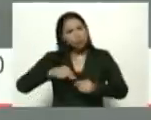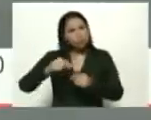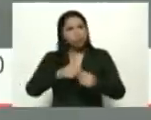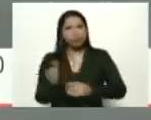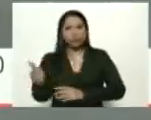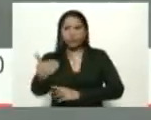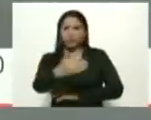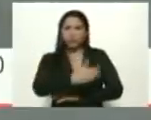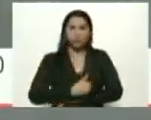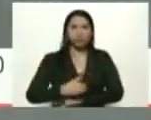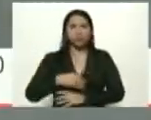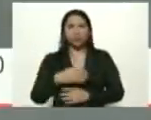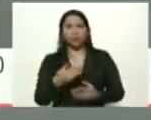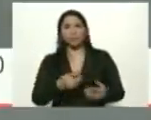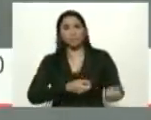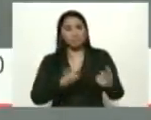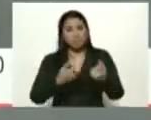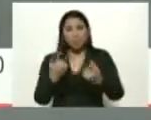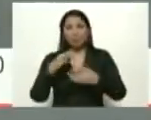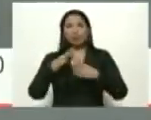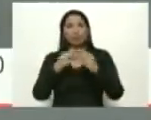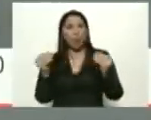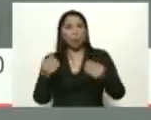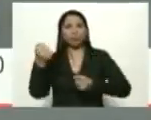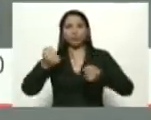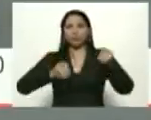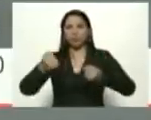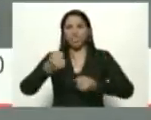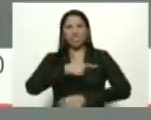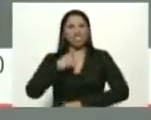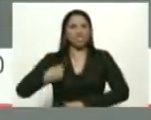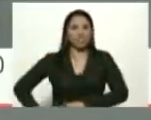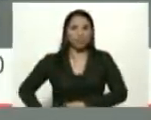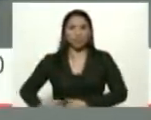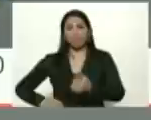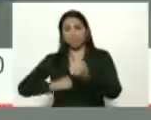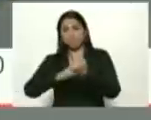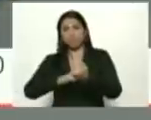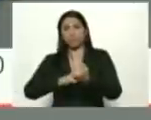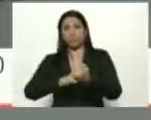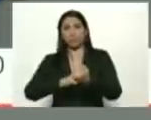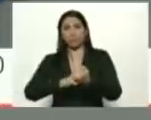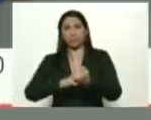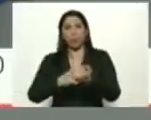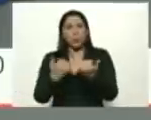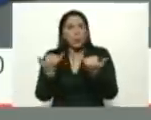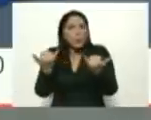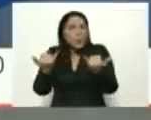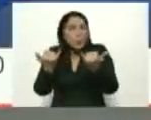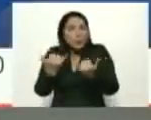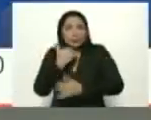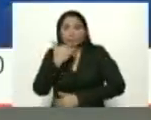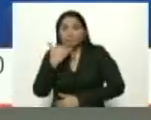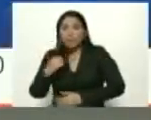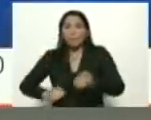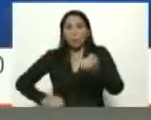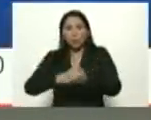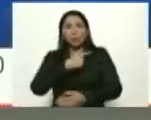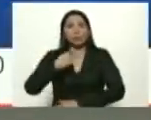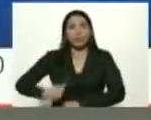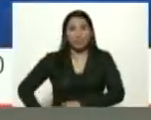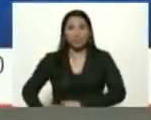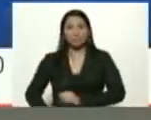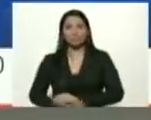y todos estos insumos están llegando de la China, están llegando, están calienticos llegando a la China, y llegan